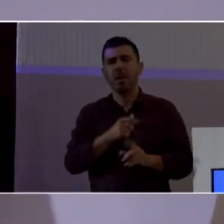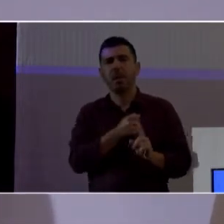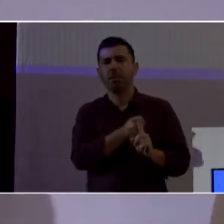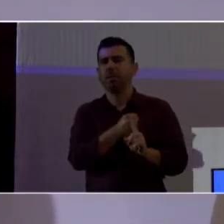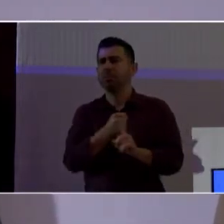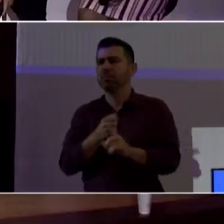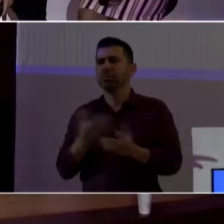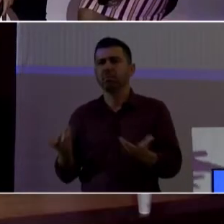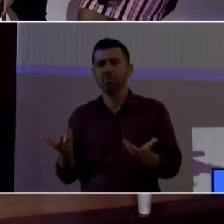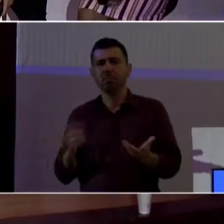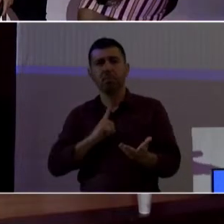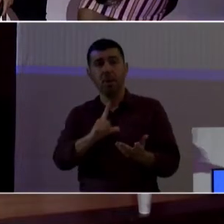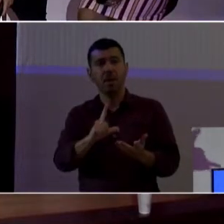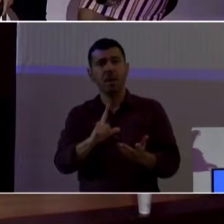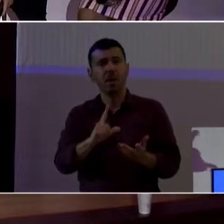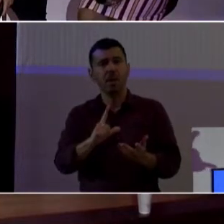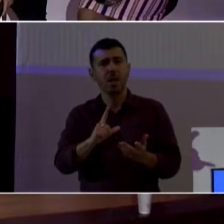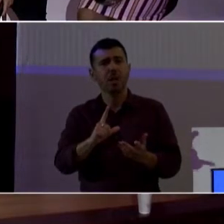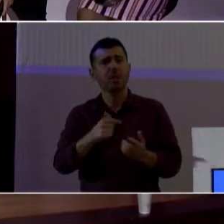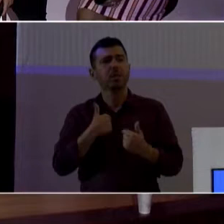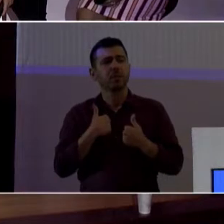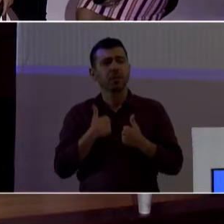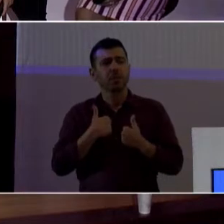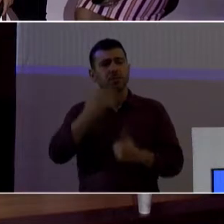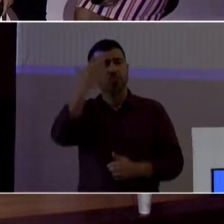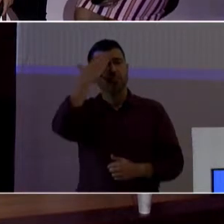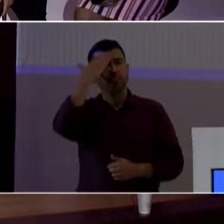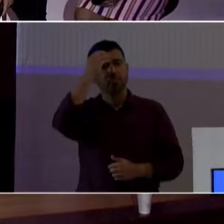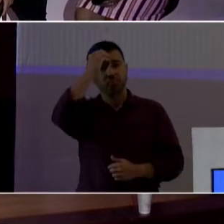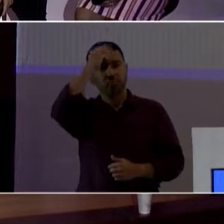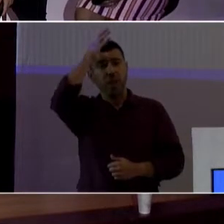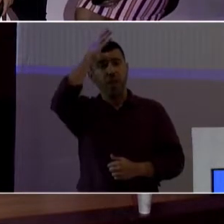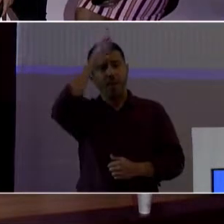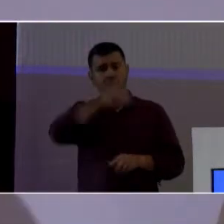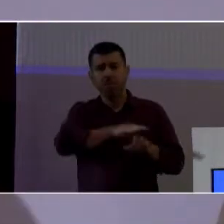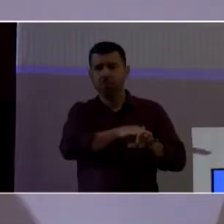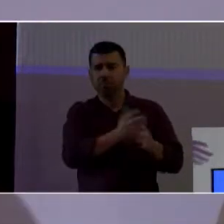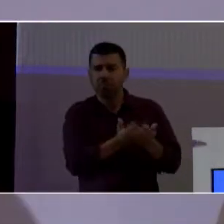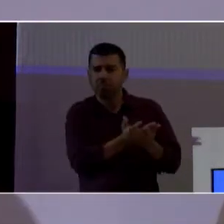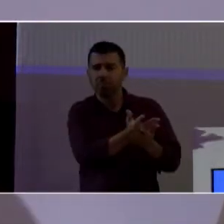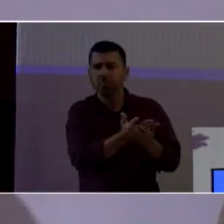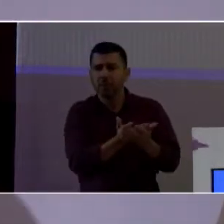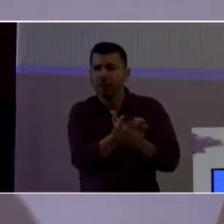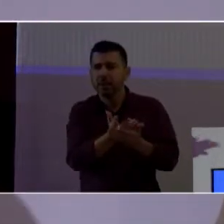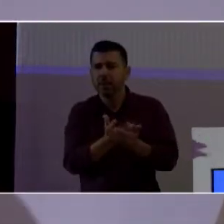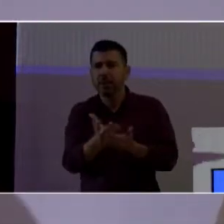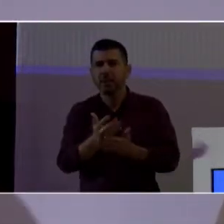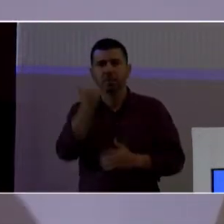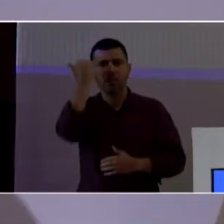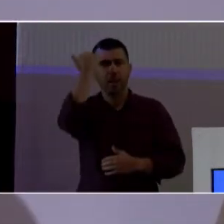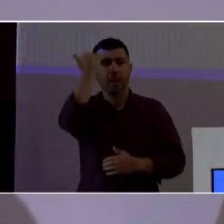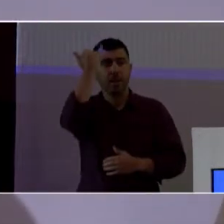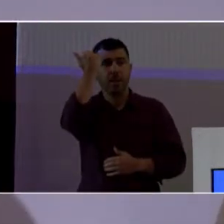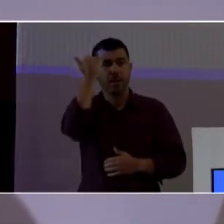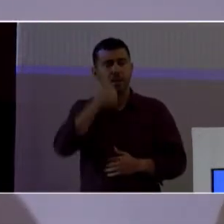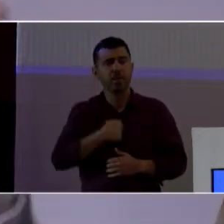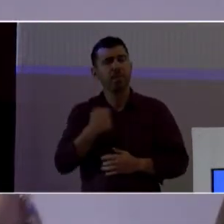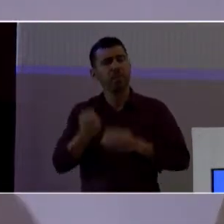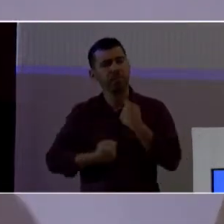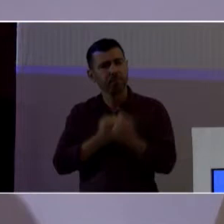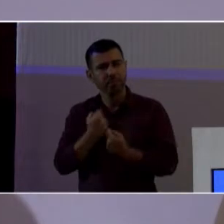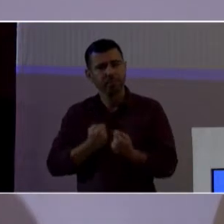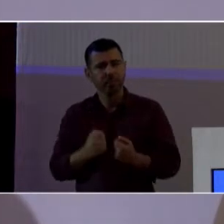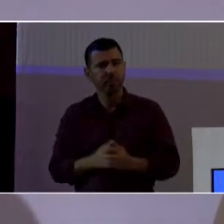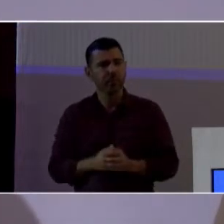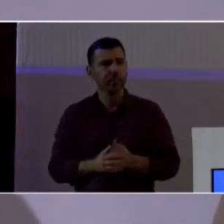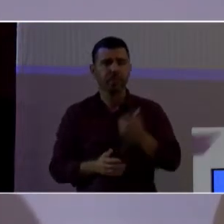excombatiente que trae saberes y que el sector privado puede apalancarlo, sea a través de iniciativas productivas. No hablamos nada del turismo, lo que